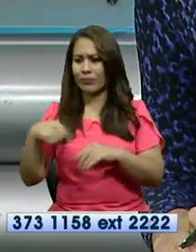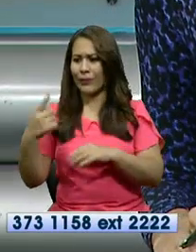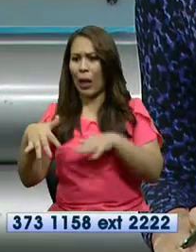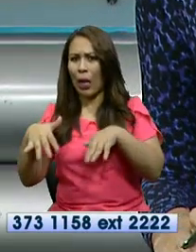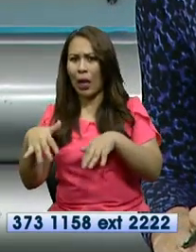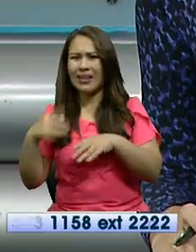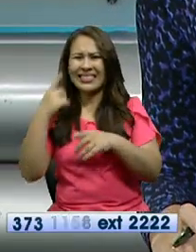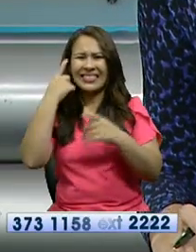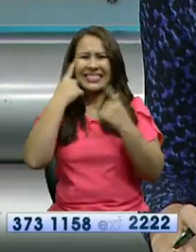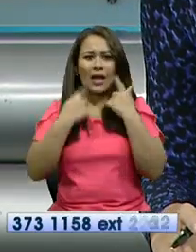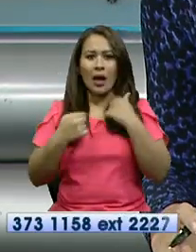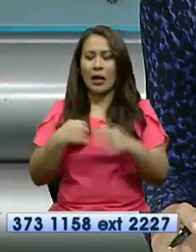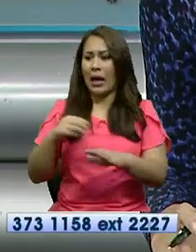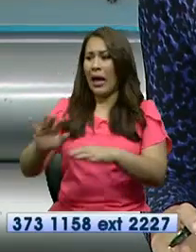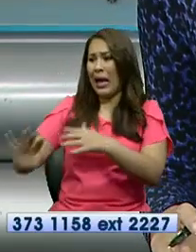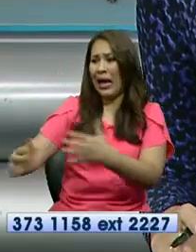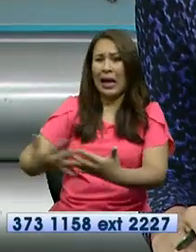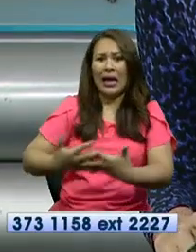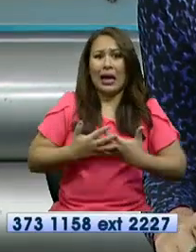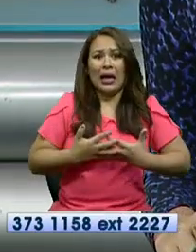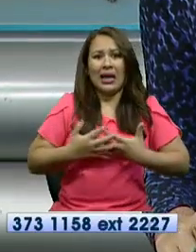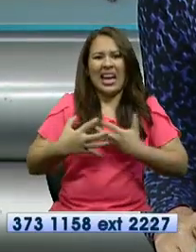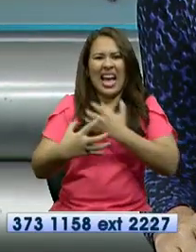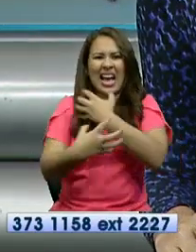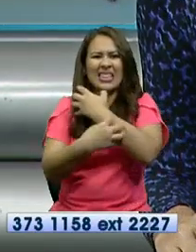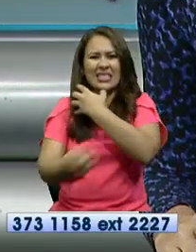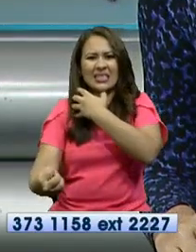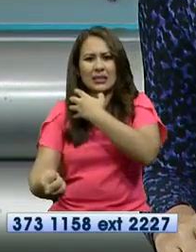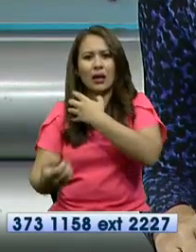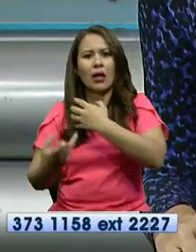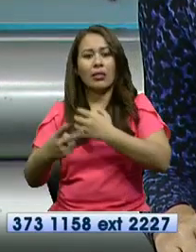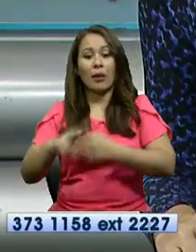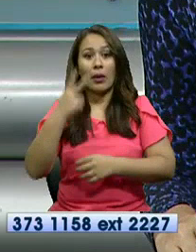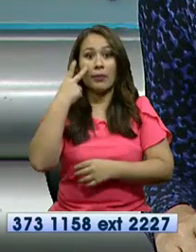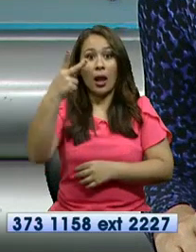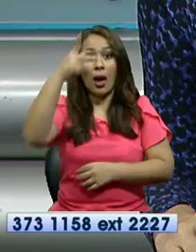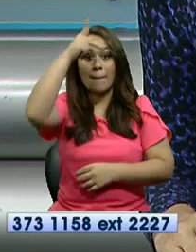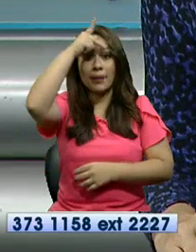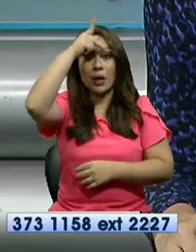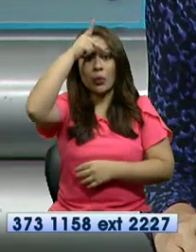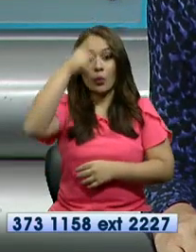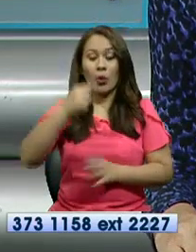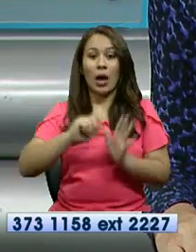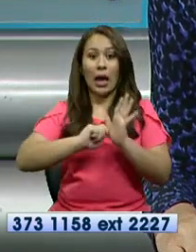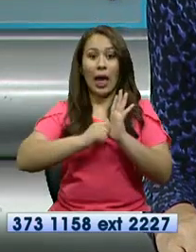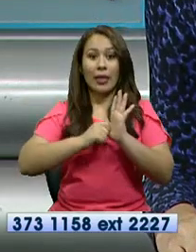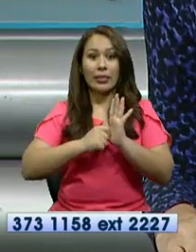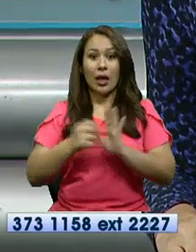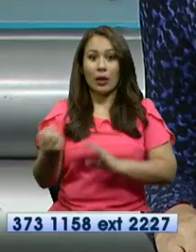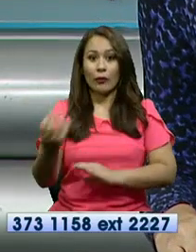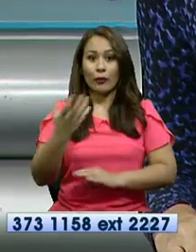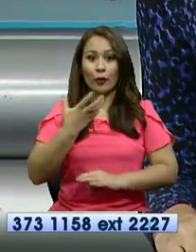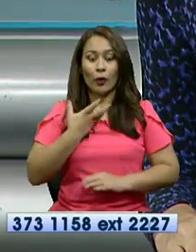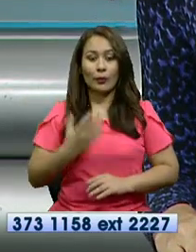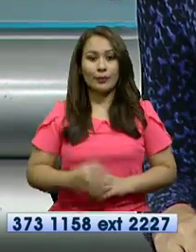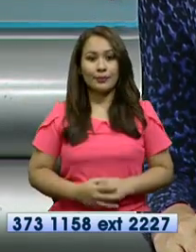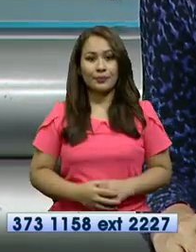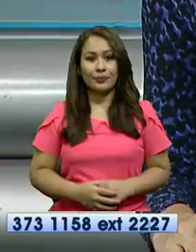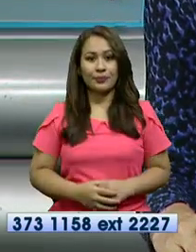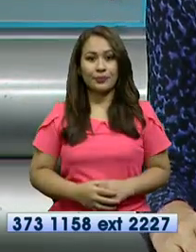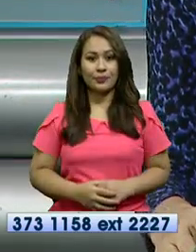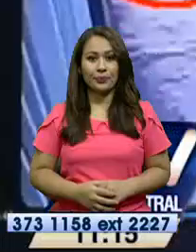resultó herida en su intento por defenderlo. Los detalles con ATV de Perú, afiliado a la red de noticias Albavisión.